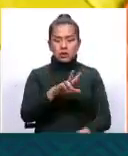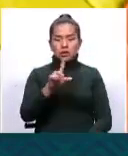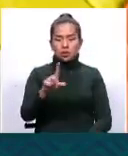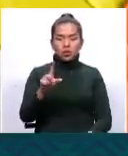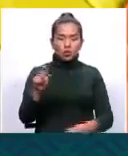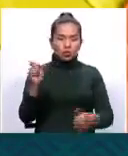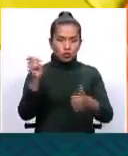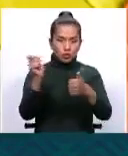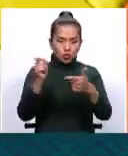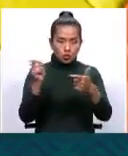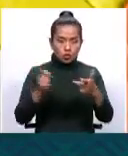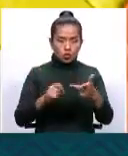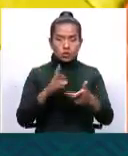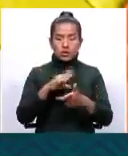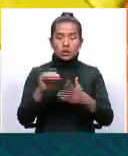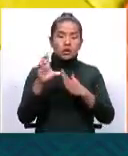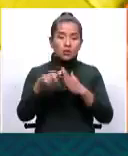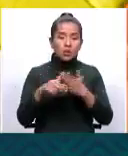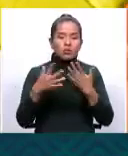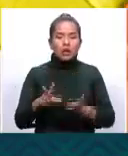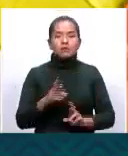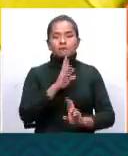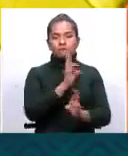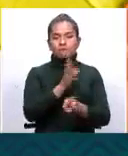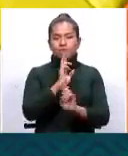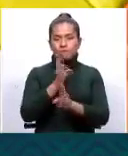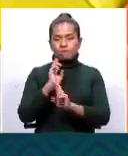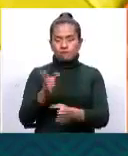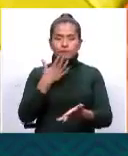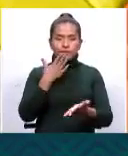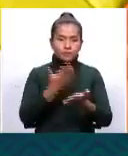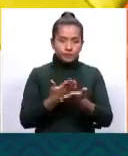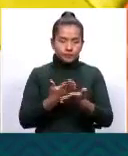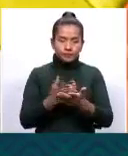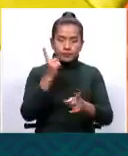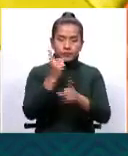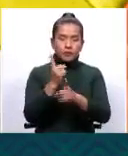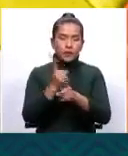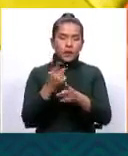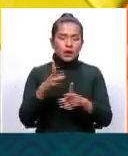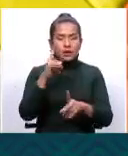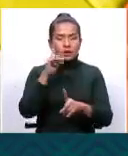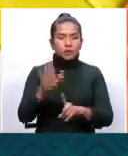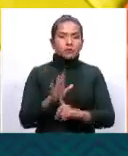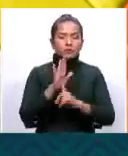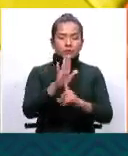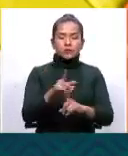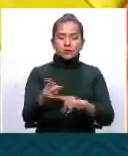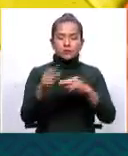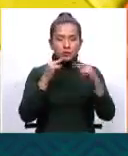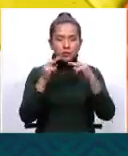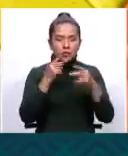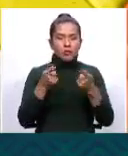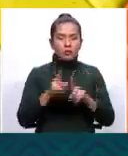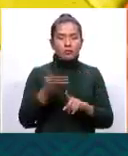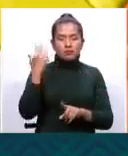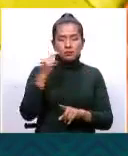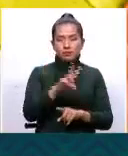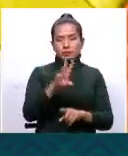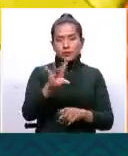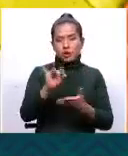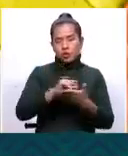puntos y que han sido contestados ya, como lo he señalado, mediante una nota del 28 de